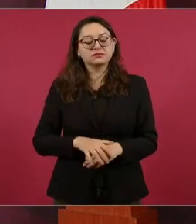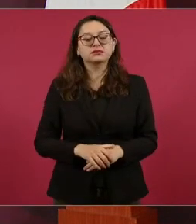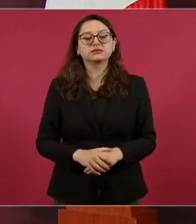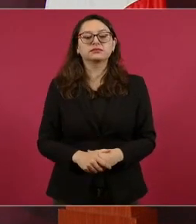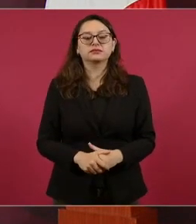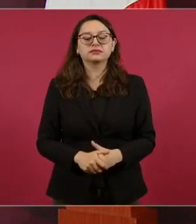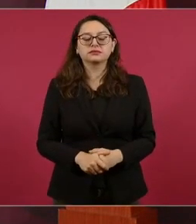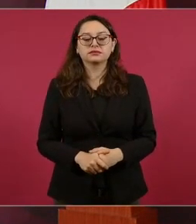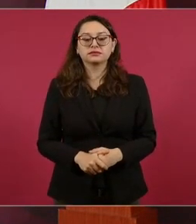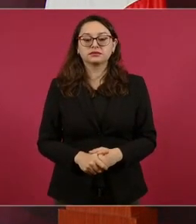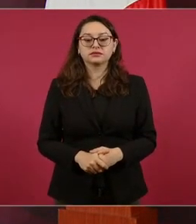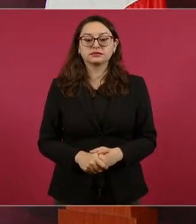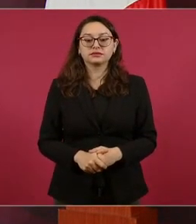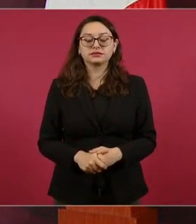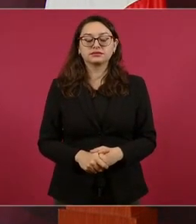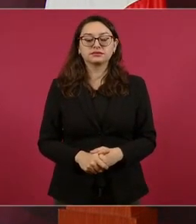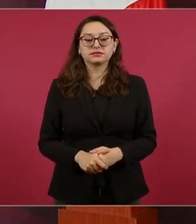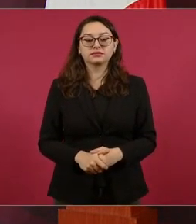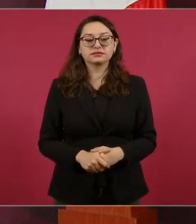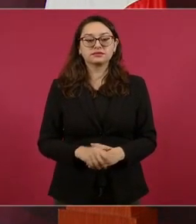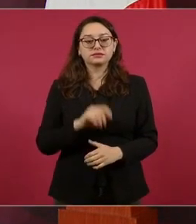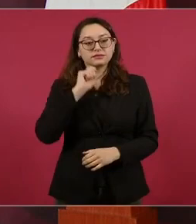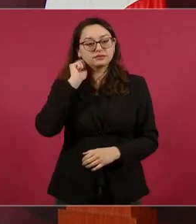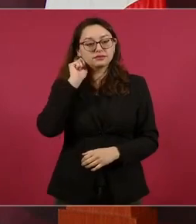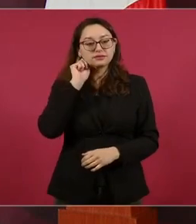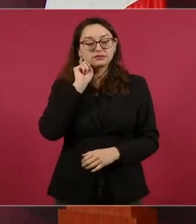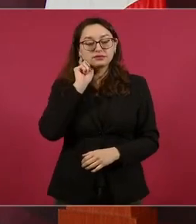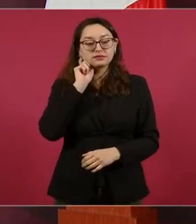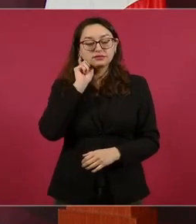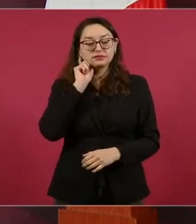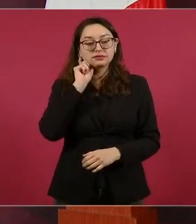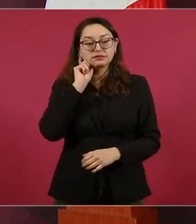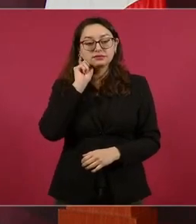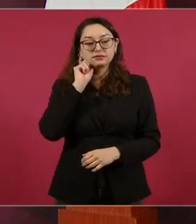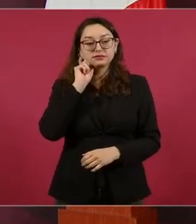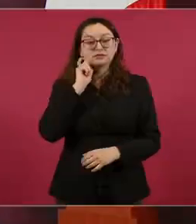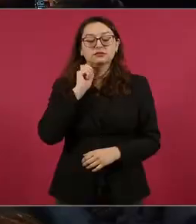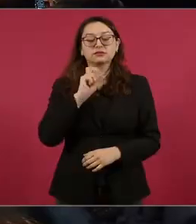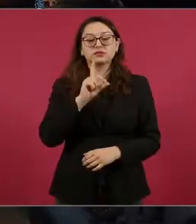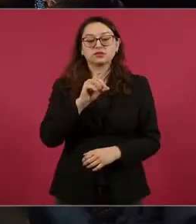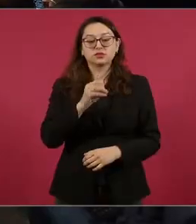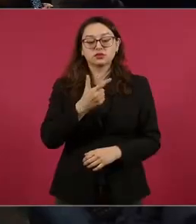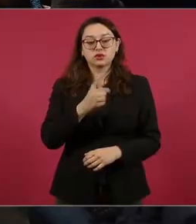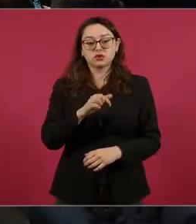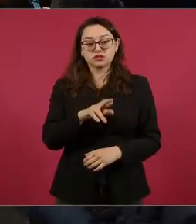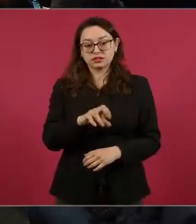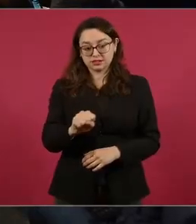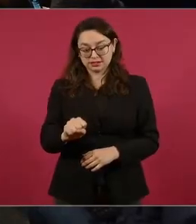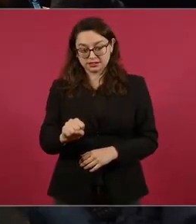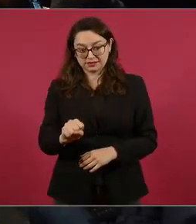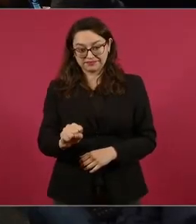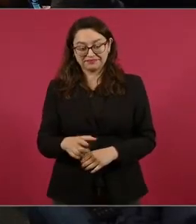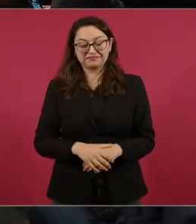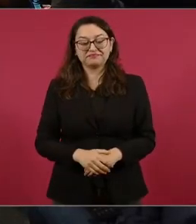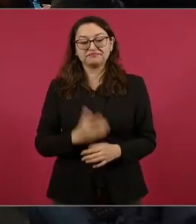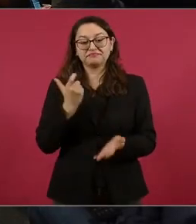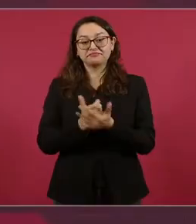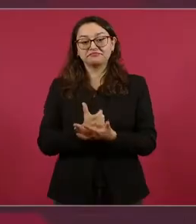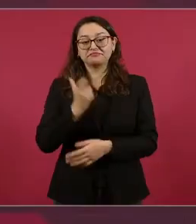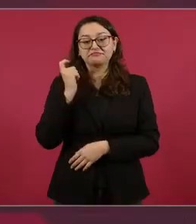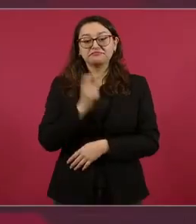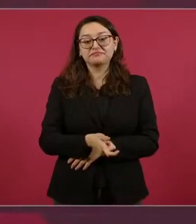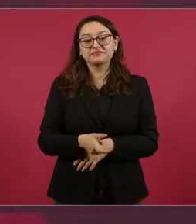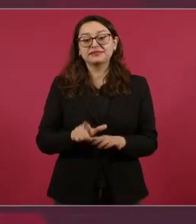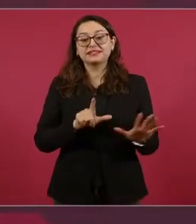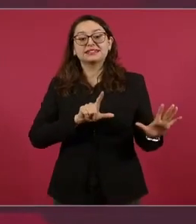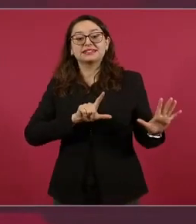japonés el contrato lo firmó con doer 700 millones de